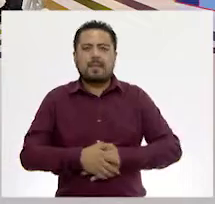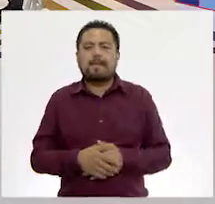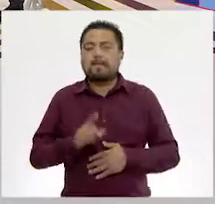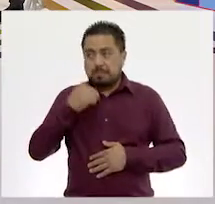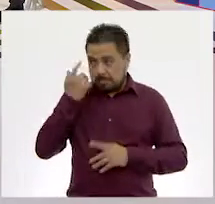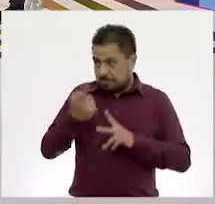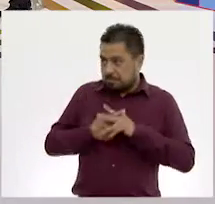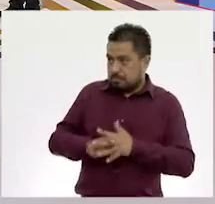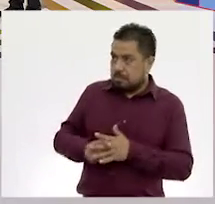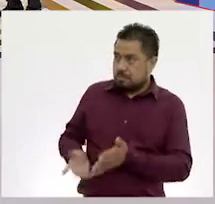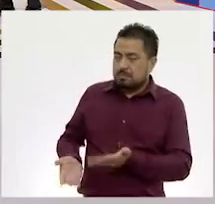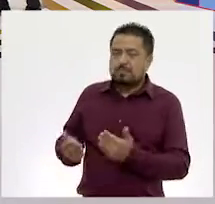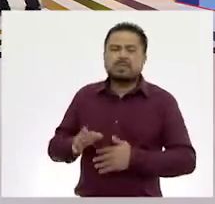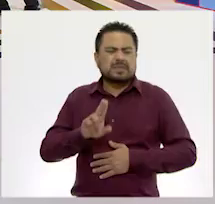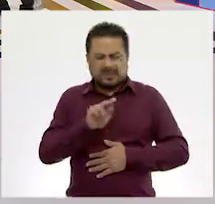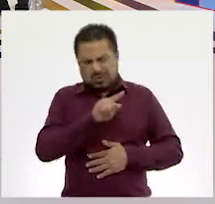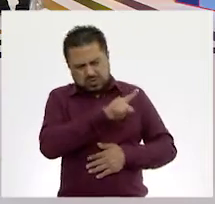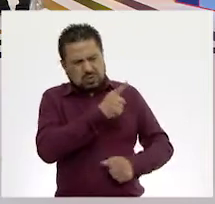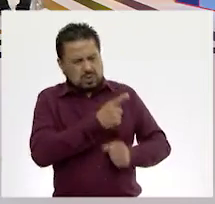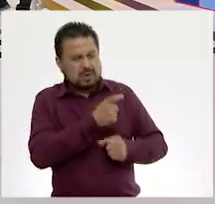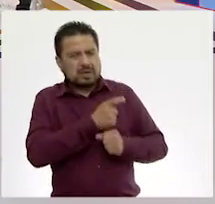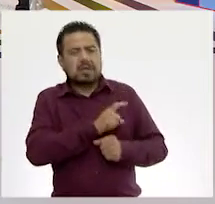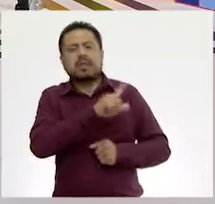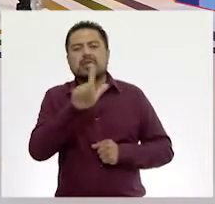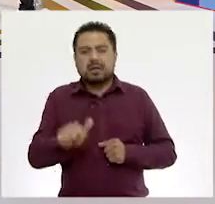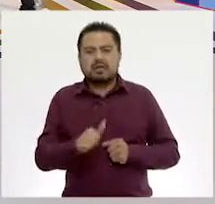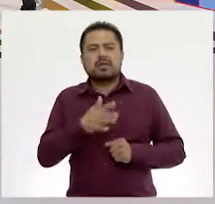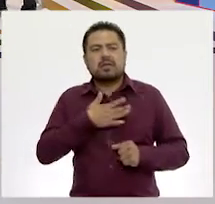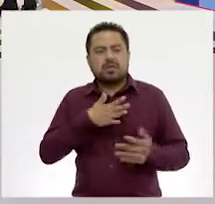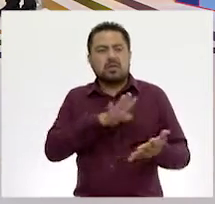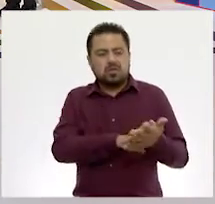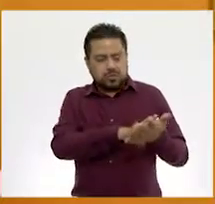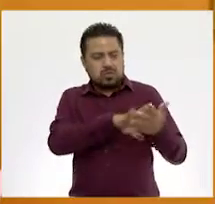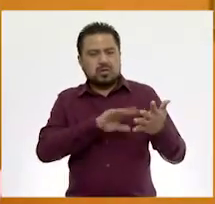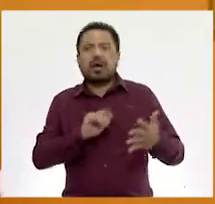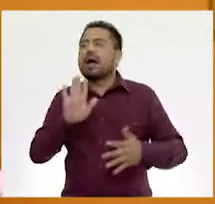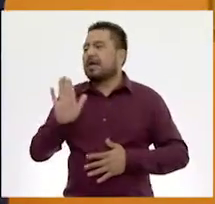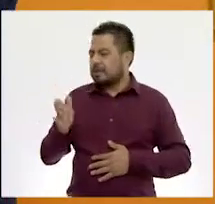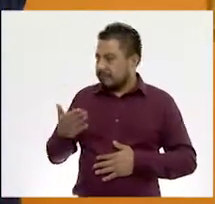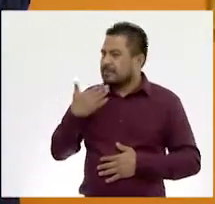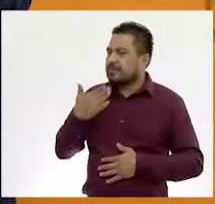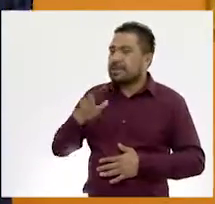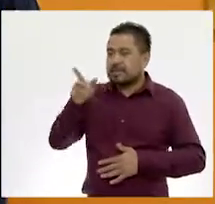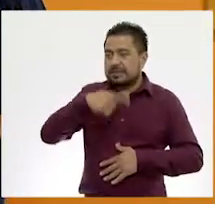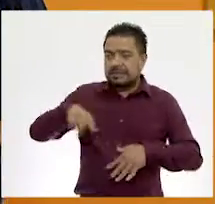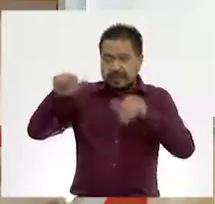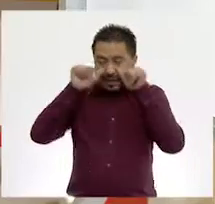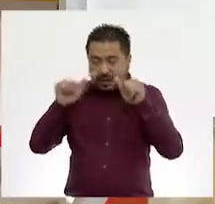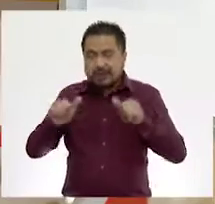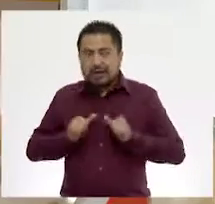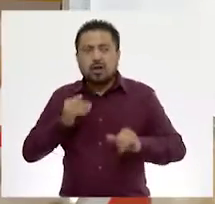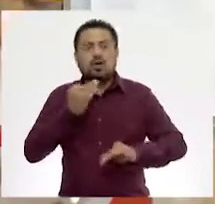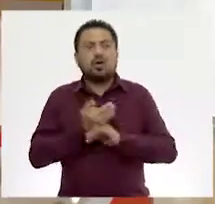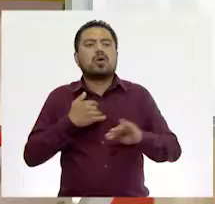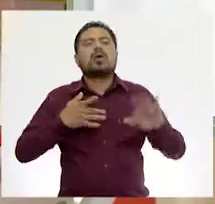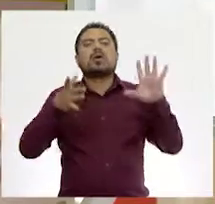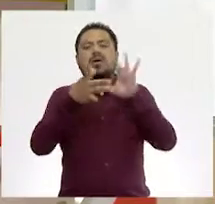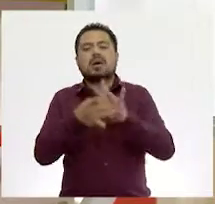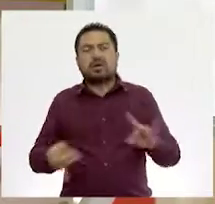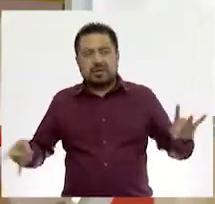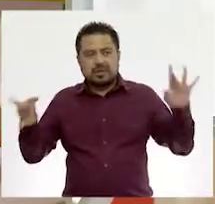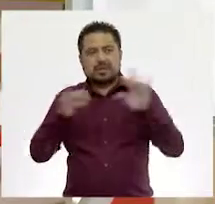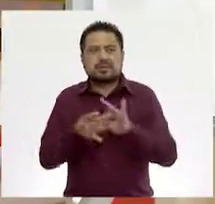quieres empezar la primera? No, a ver, tú primero y ya de ahí yo me voy agarrando. Bien, vamos a poner atención porque se las voy a decir. Muy